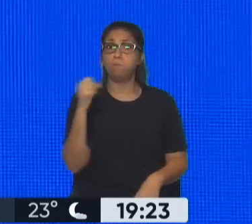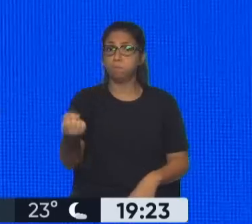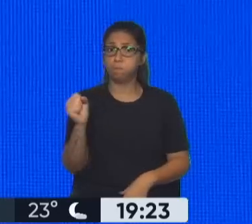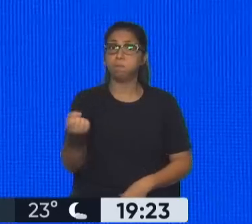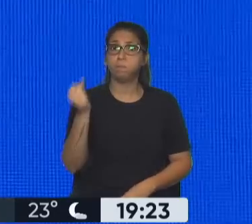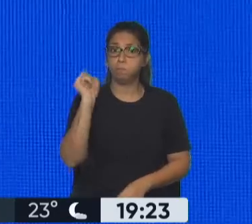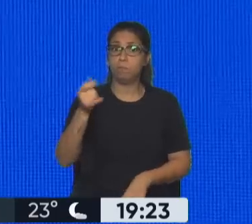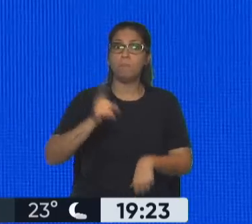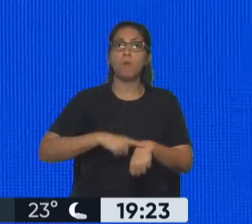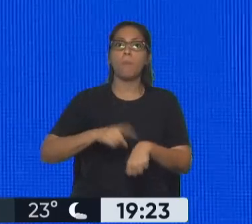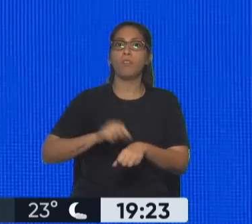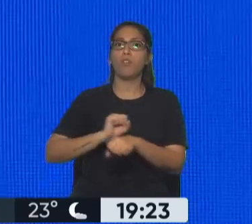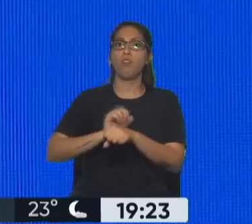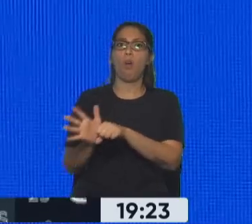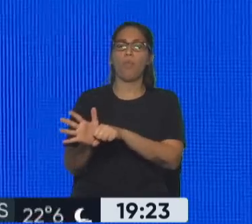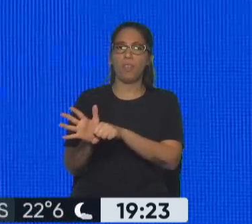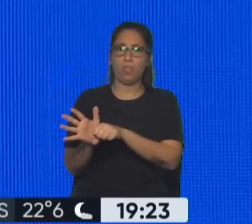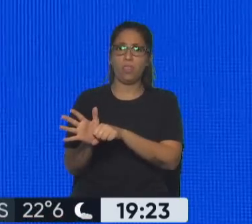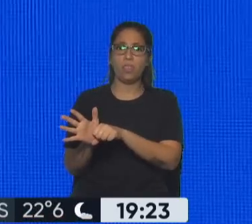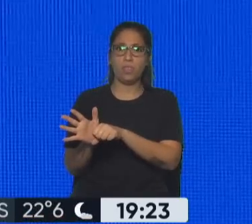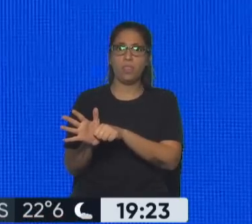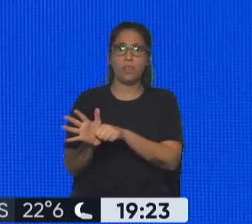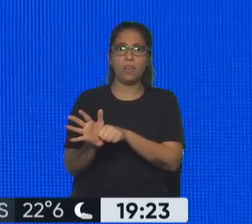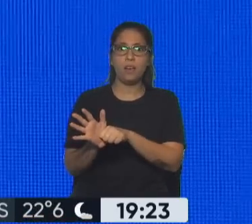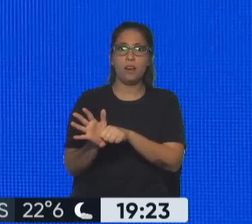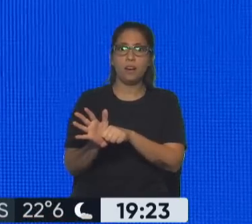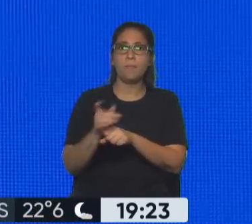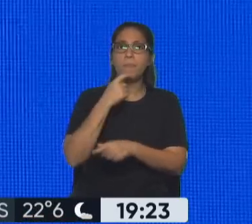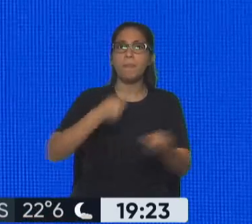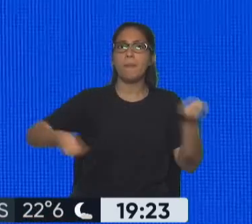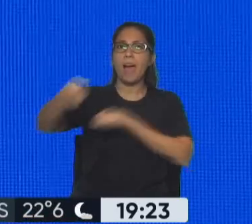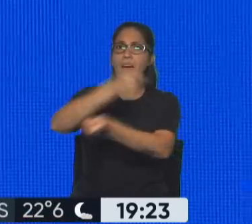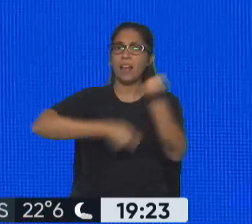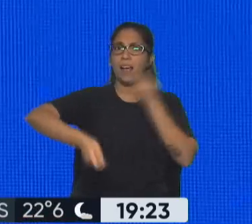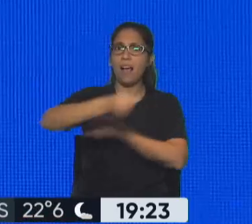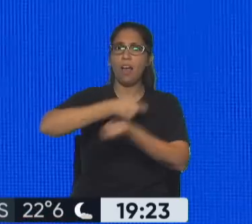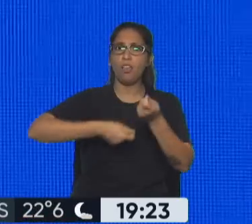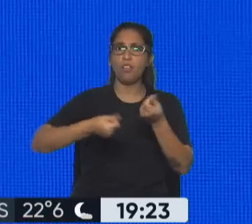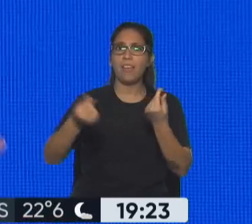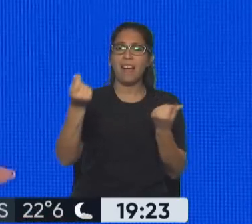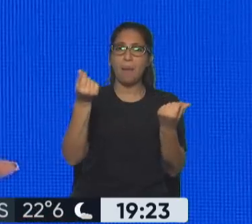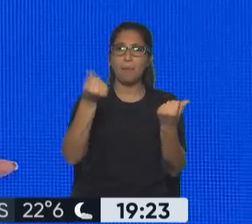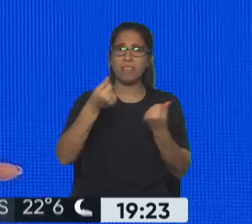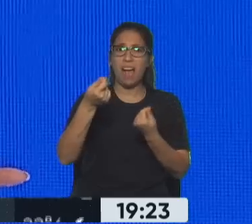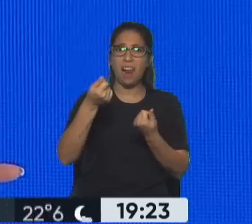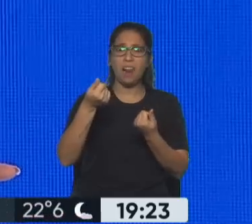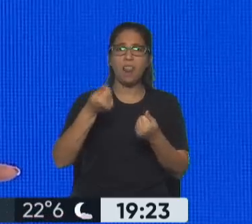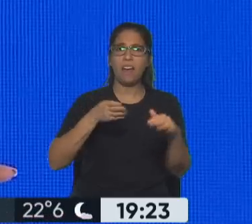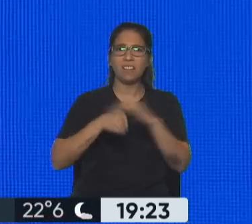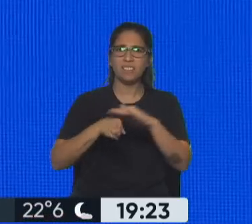cuando el tema del COVID, donde sin acceso a los mercados de capitales, la Argentina